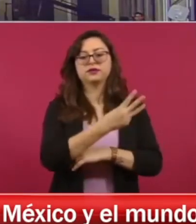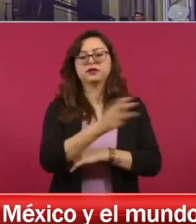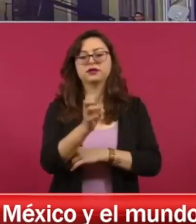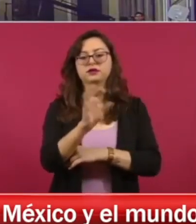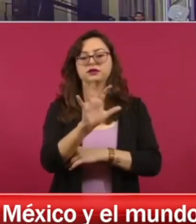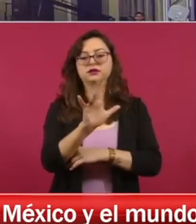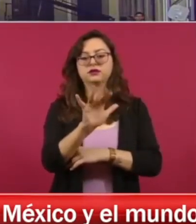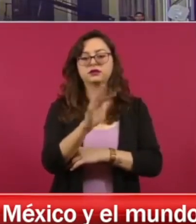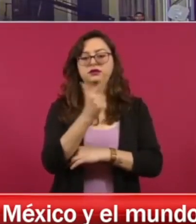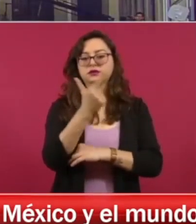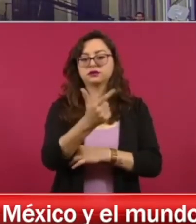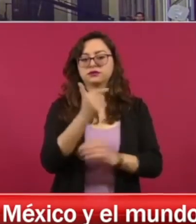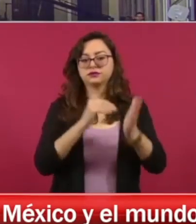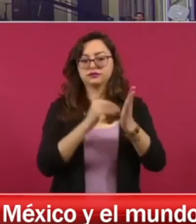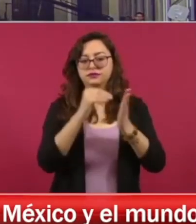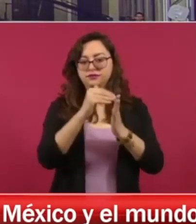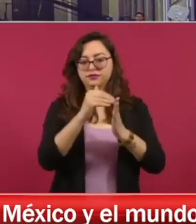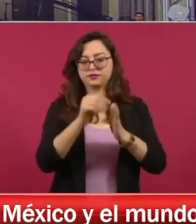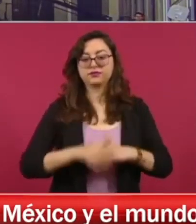$357 millones.